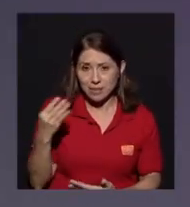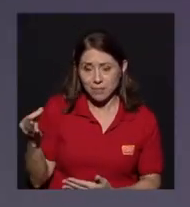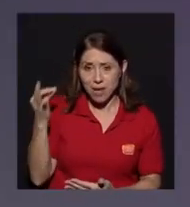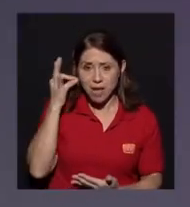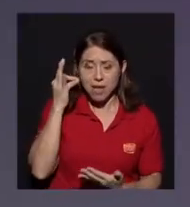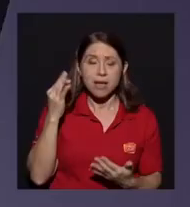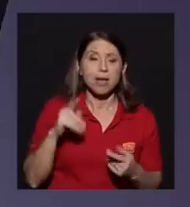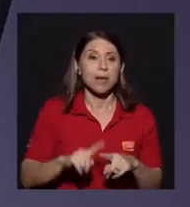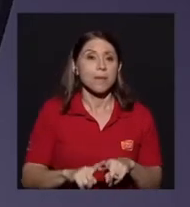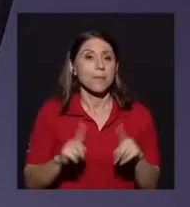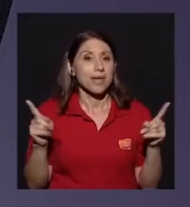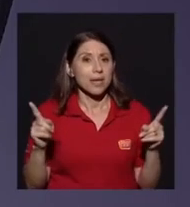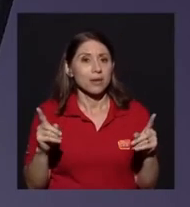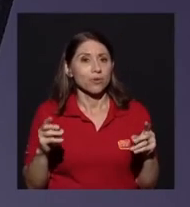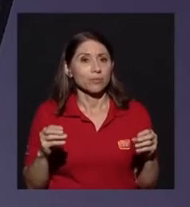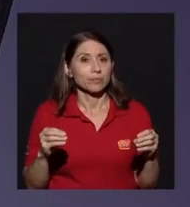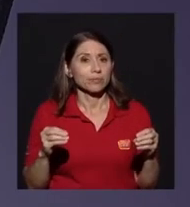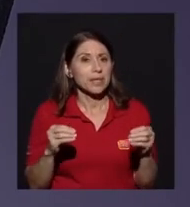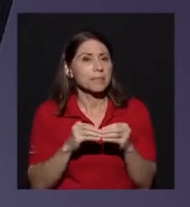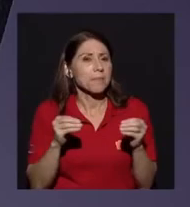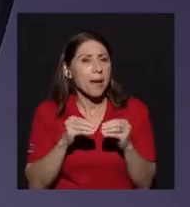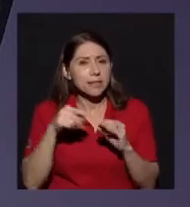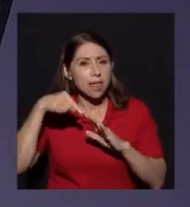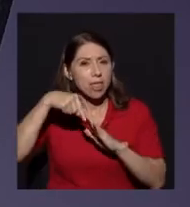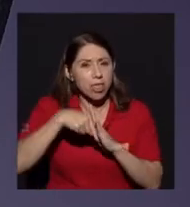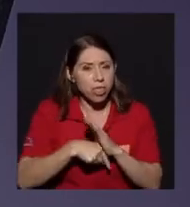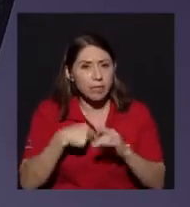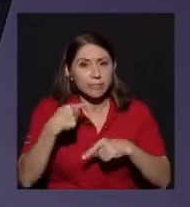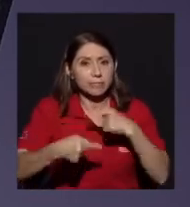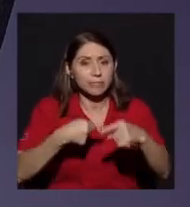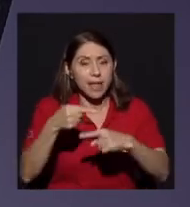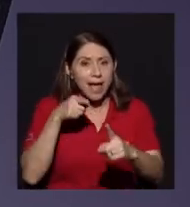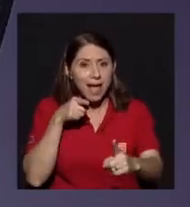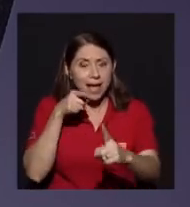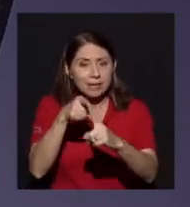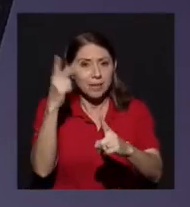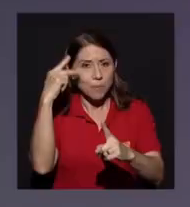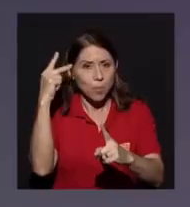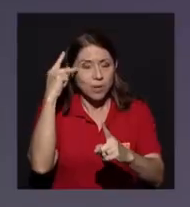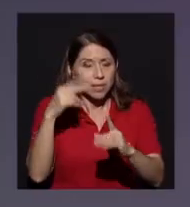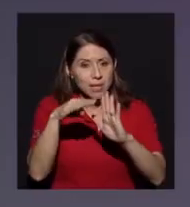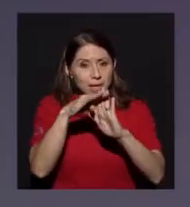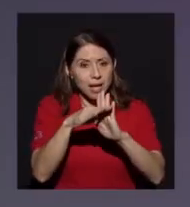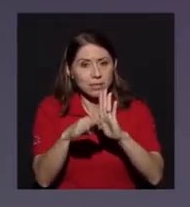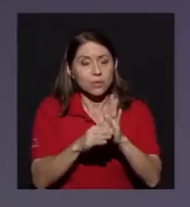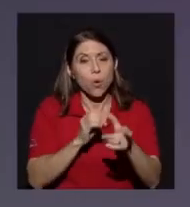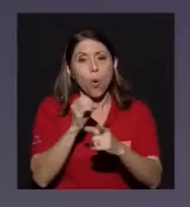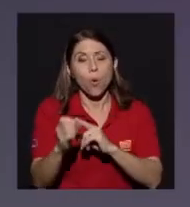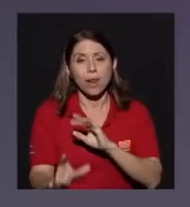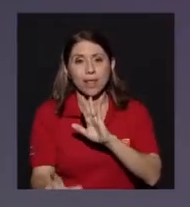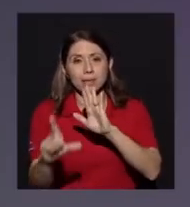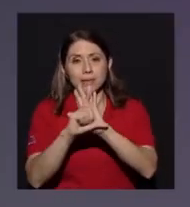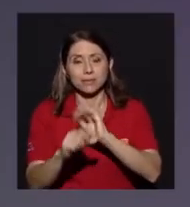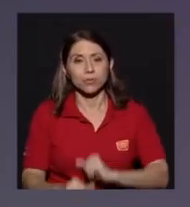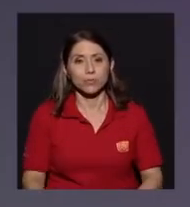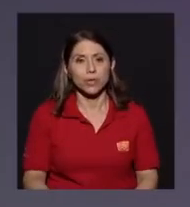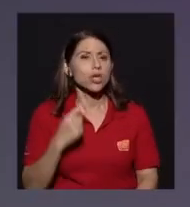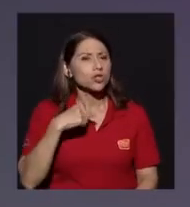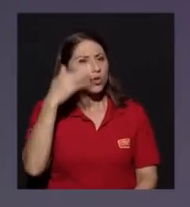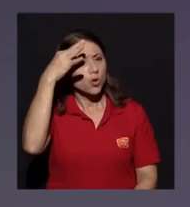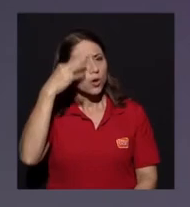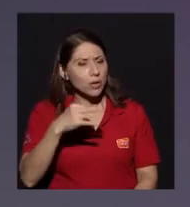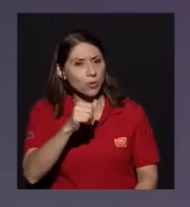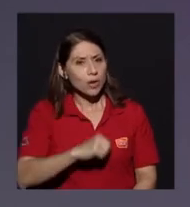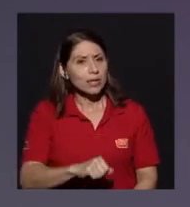pero es más allá verdad hacia políticas o hacia la legislación yo creo que tenemos que asumir una actitud de